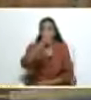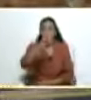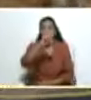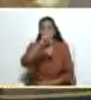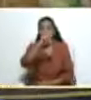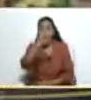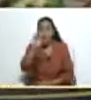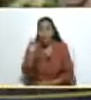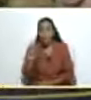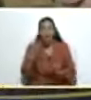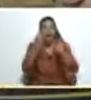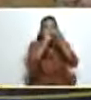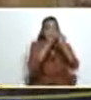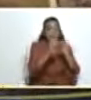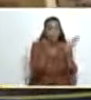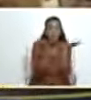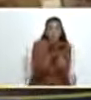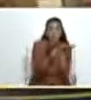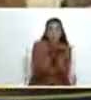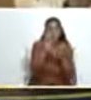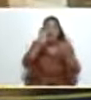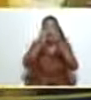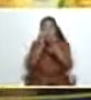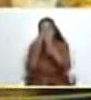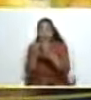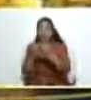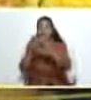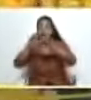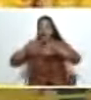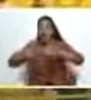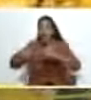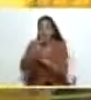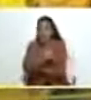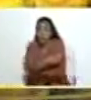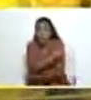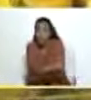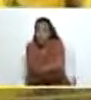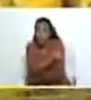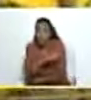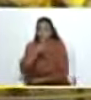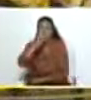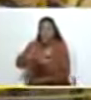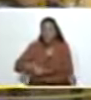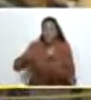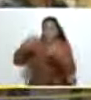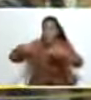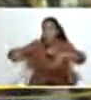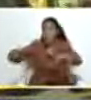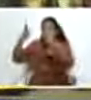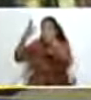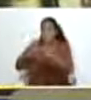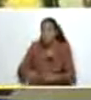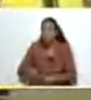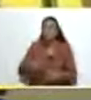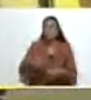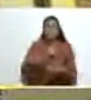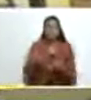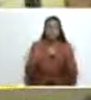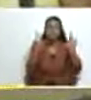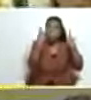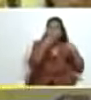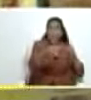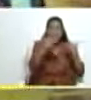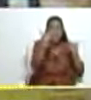no solamente en educación, sino en todas las áreas de la administración pública y quehacer social de nuestra ciudad,